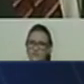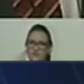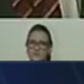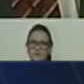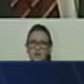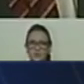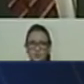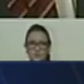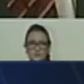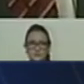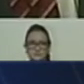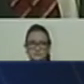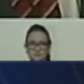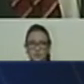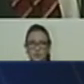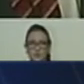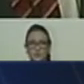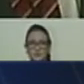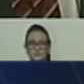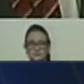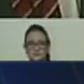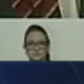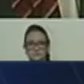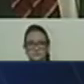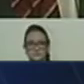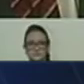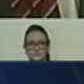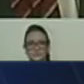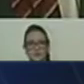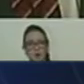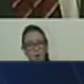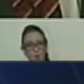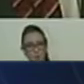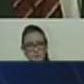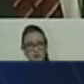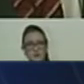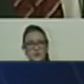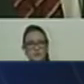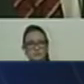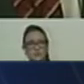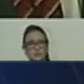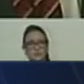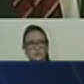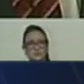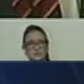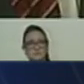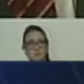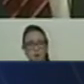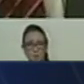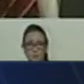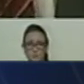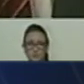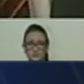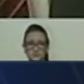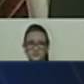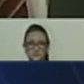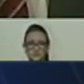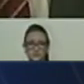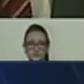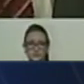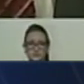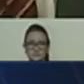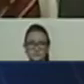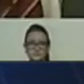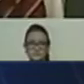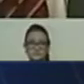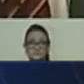presentado como suscrito por usted como candidato por el gobierno y también por la oposición venezolana. Sin embargo, se trata